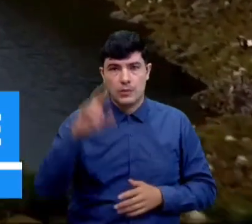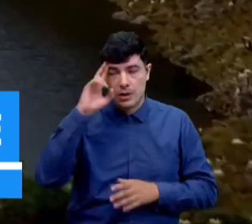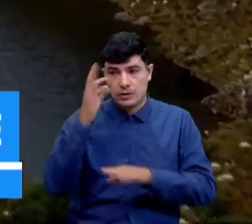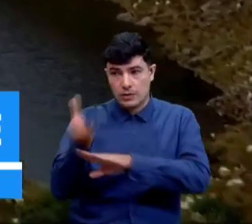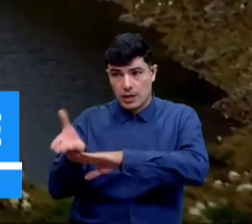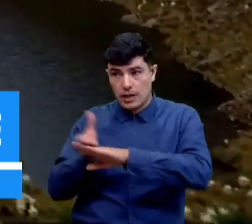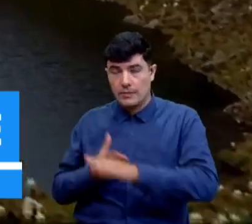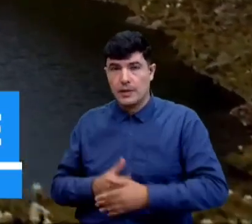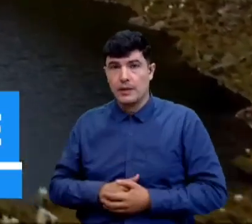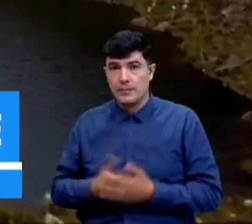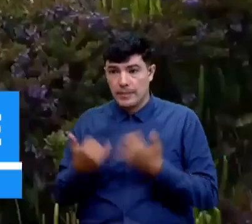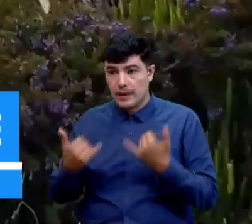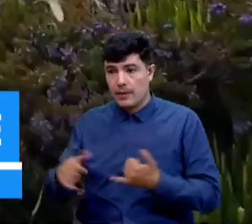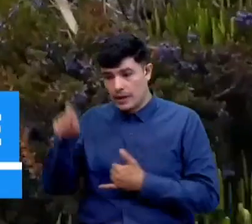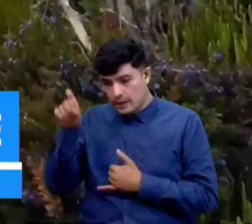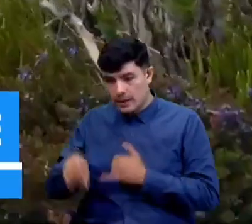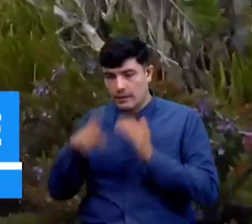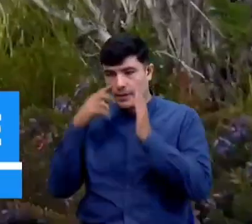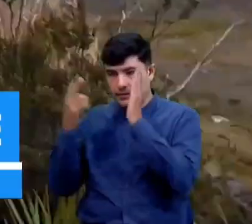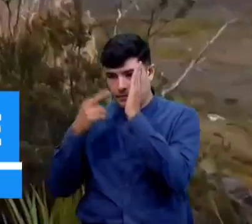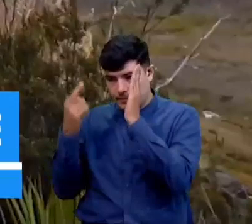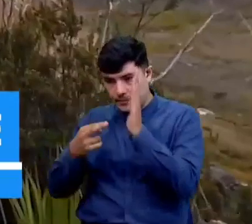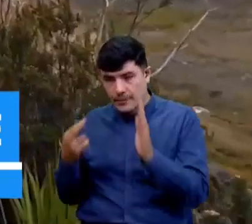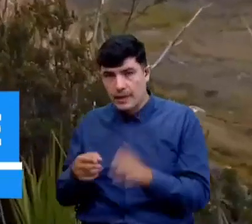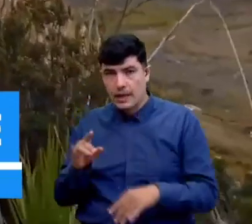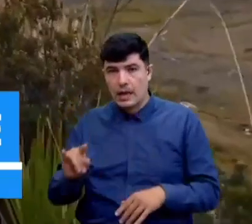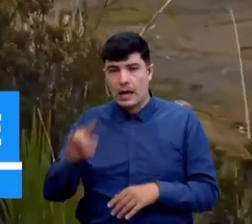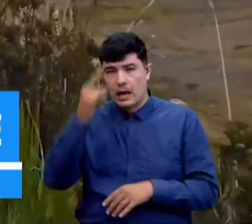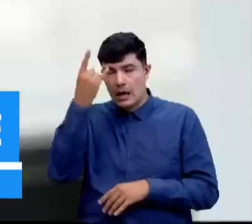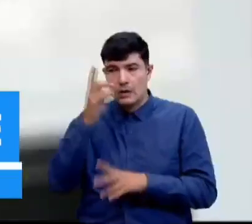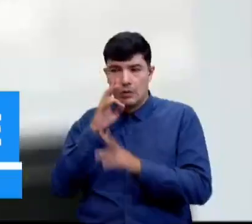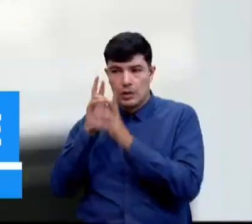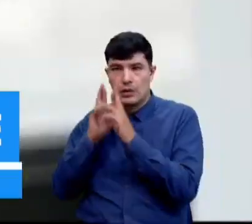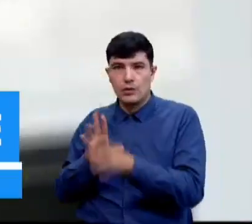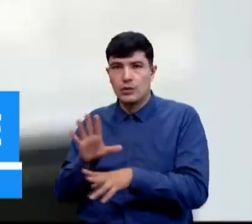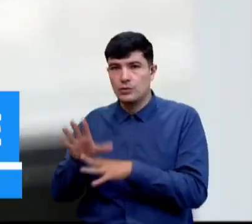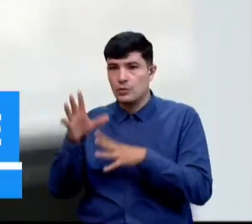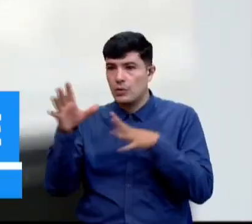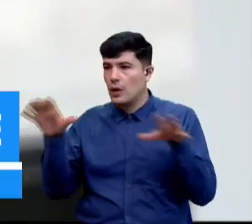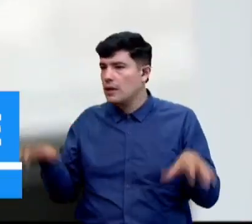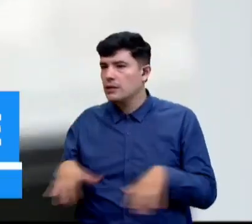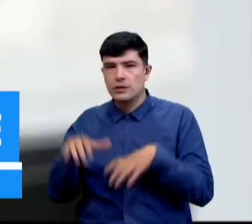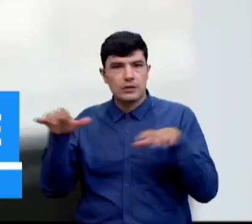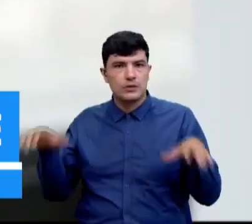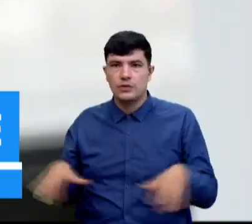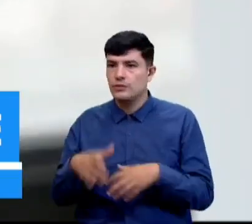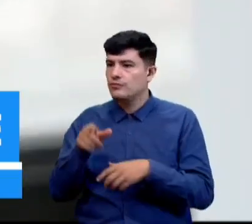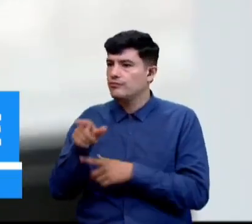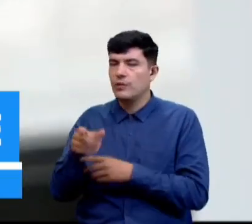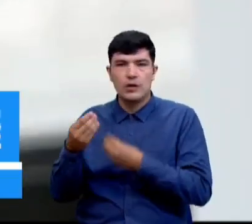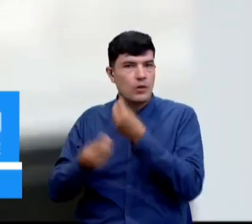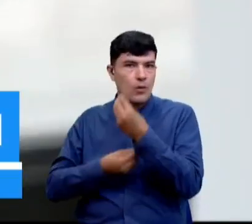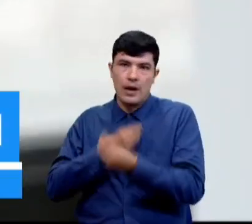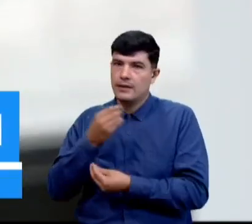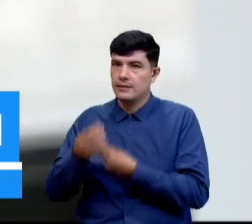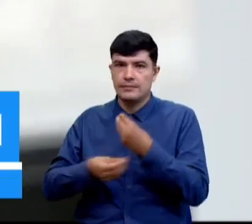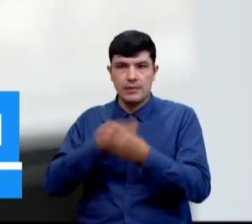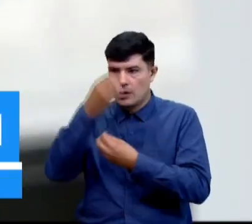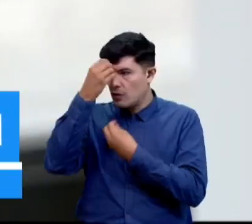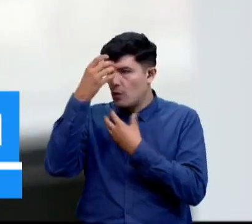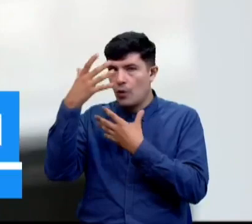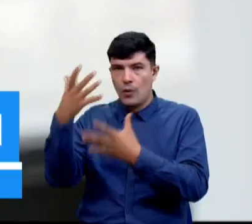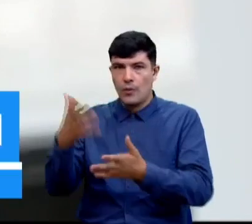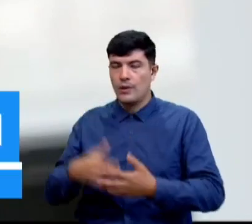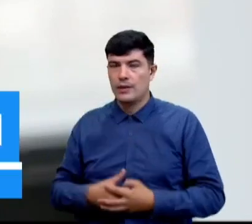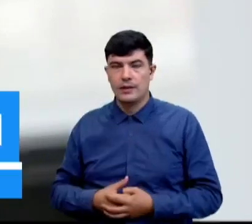que se evalúe si incurrió en algo que se denomina el desacato que es el incumplimiento de las órdenes de